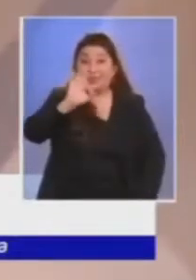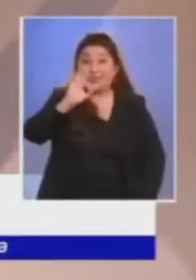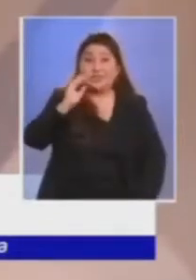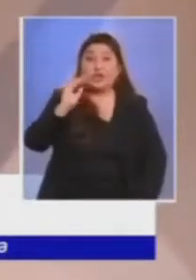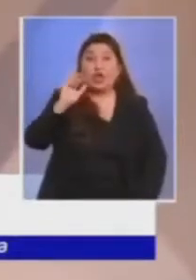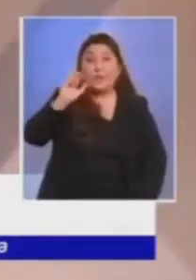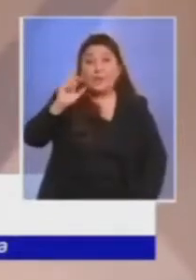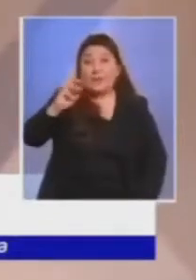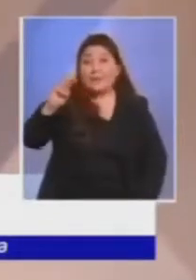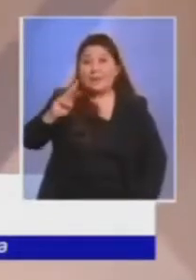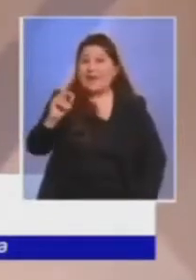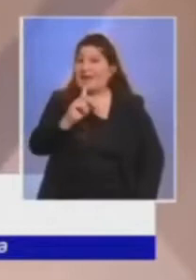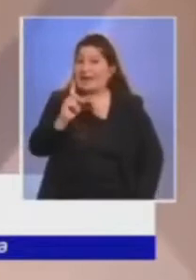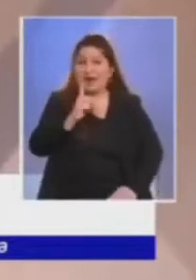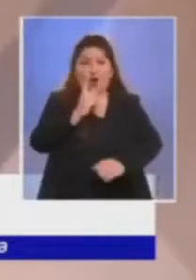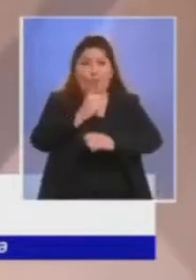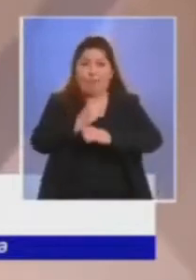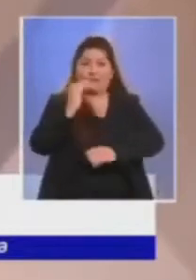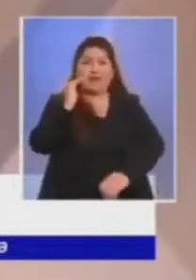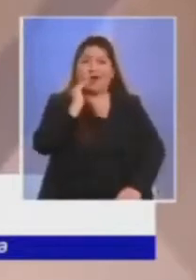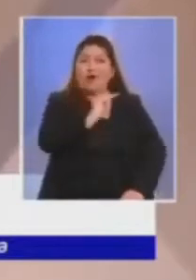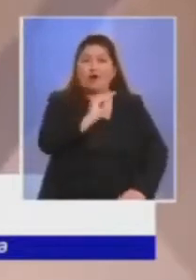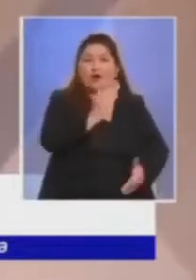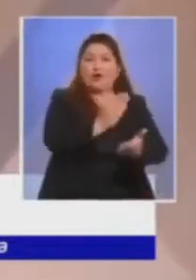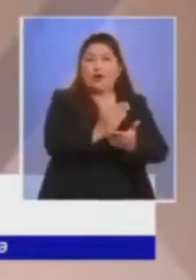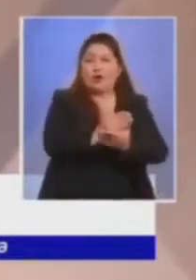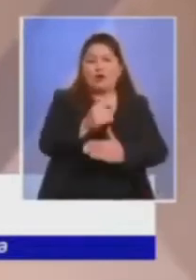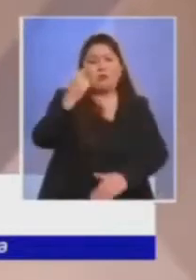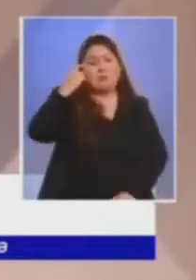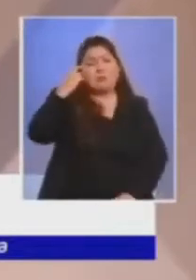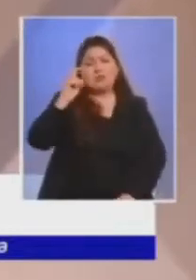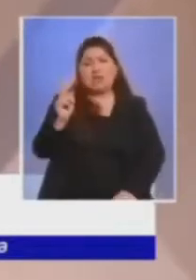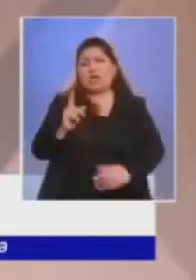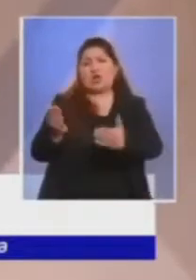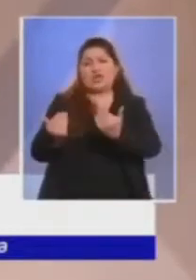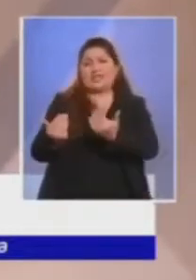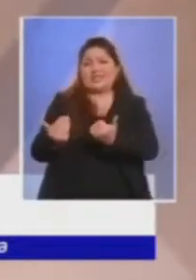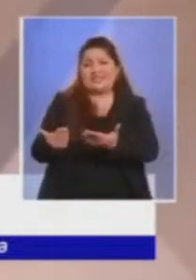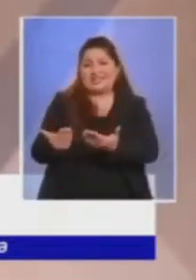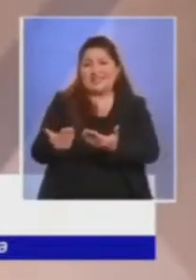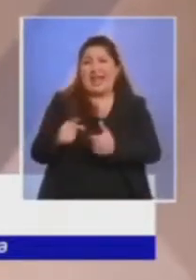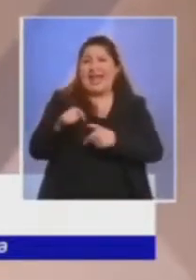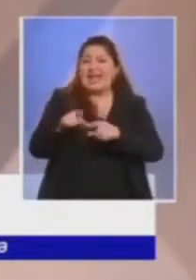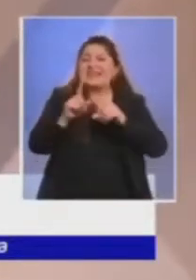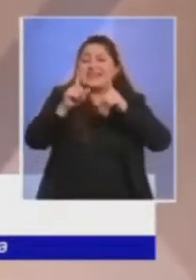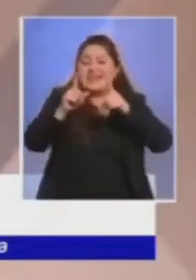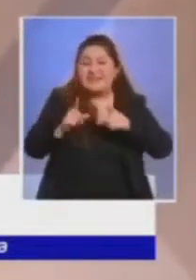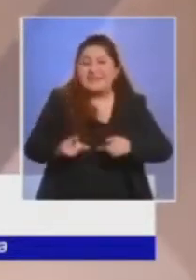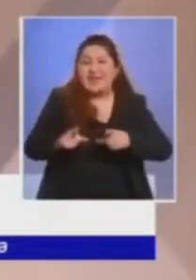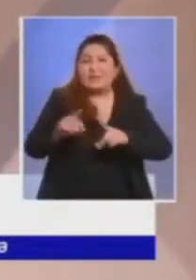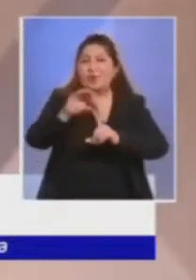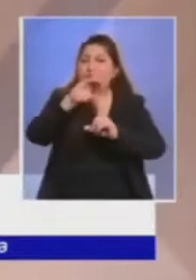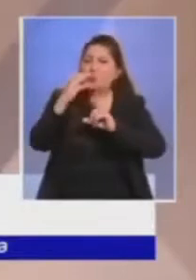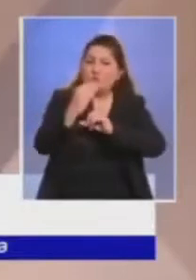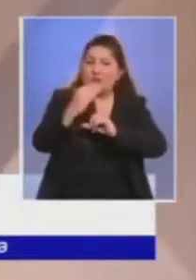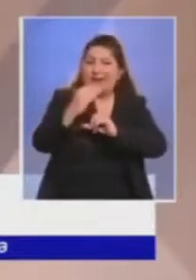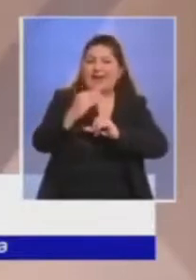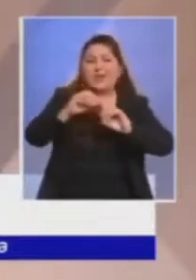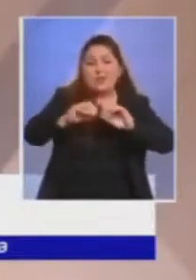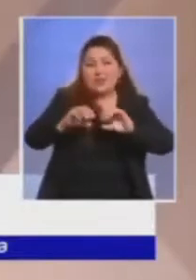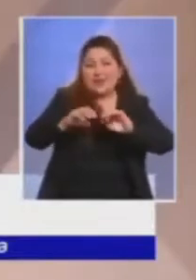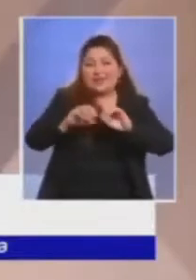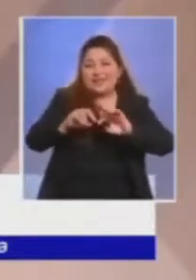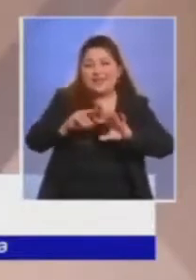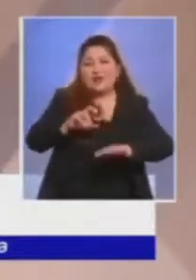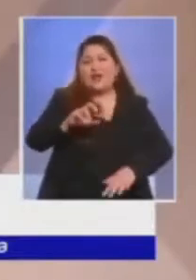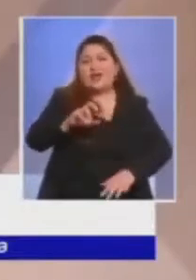a sus hijos a educación preescolar lo hacen porque creen que no es necesario. Tenemos que armar un gran sistema cultural y educativo que entienda